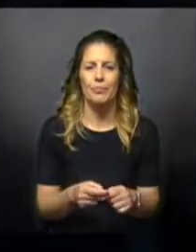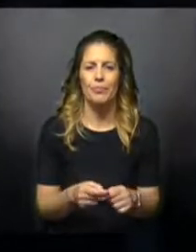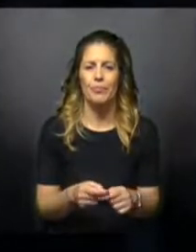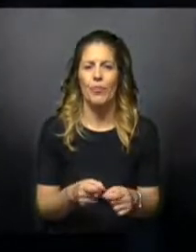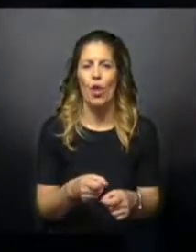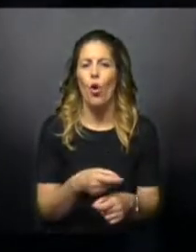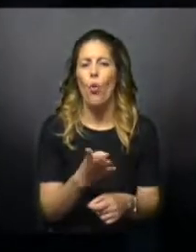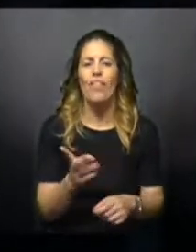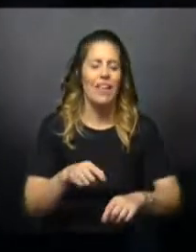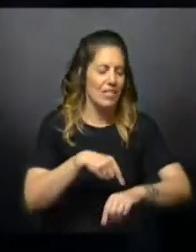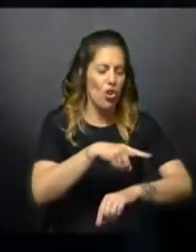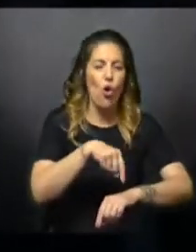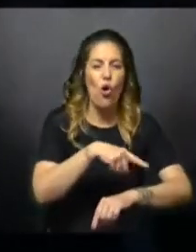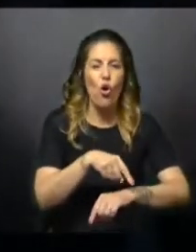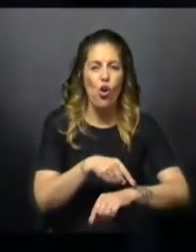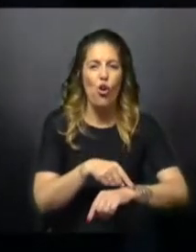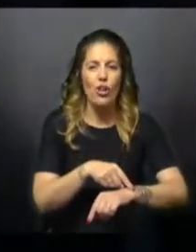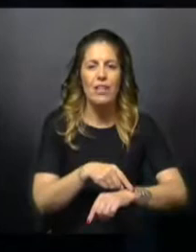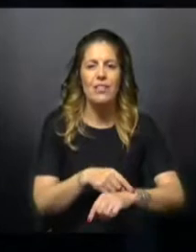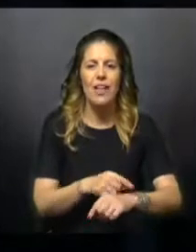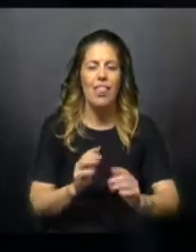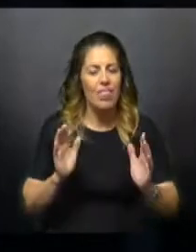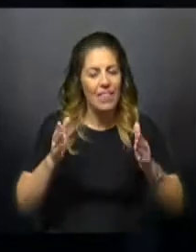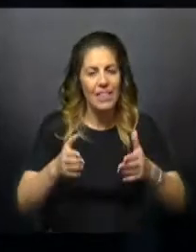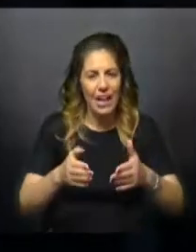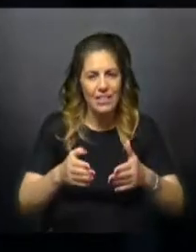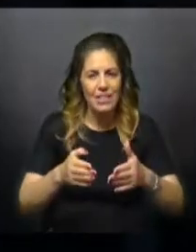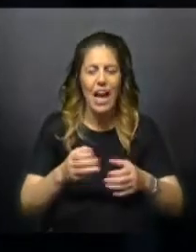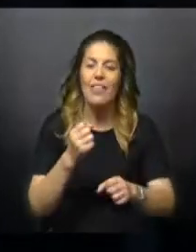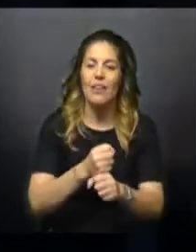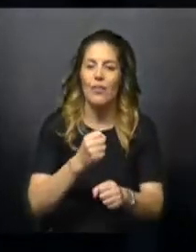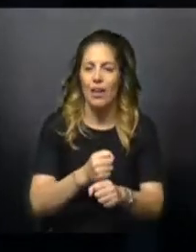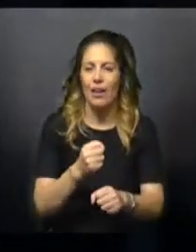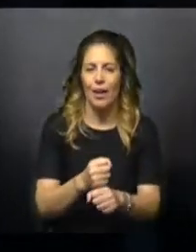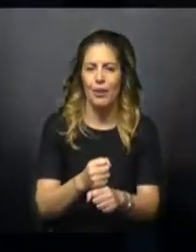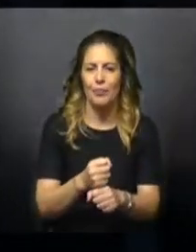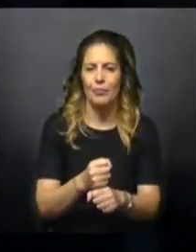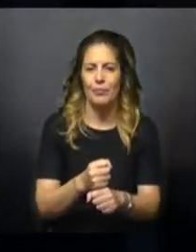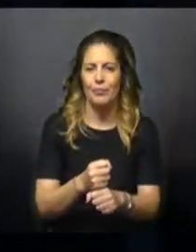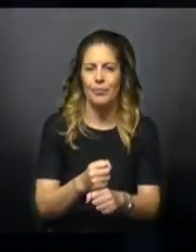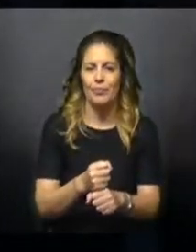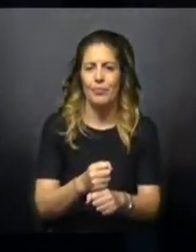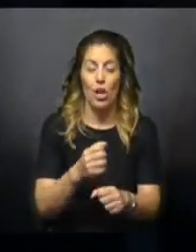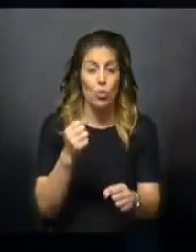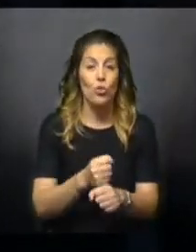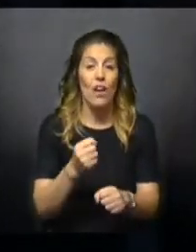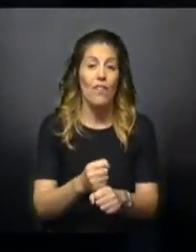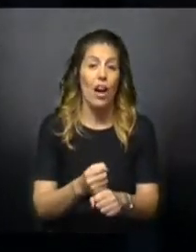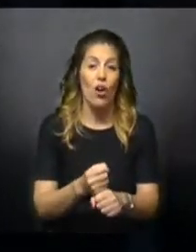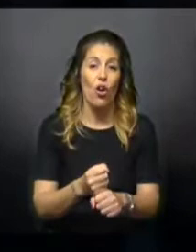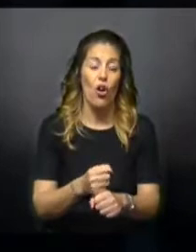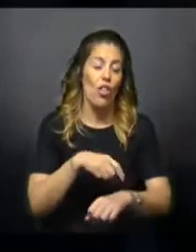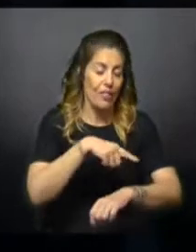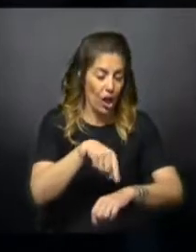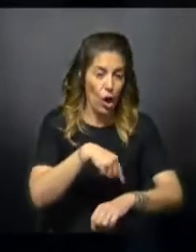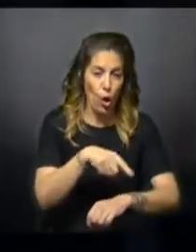Cuántas horas tenés que dedicar a trabajar digo es un trabajo de que lleva